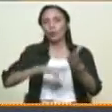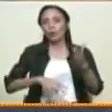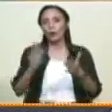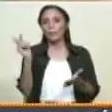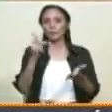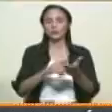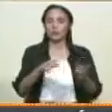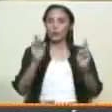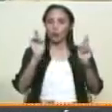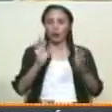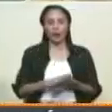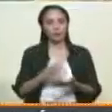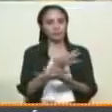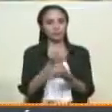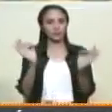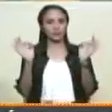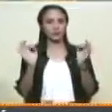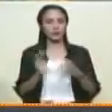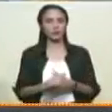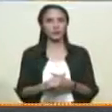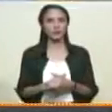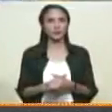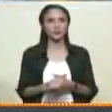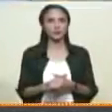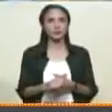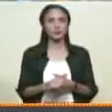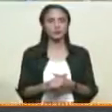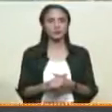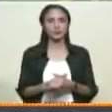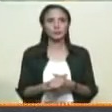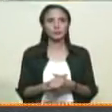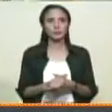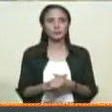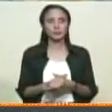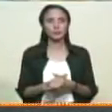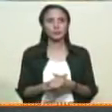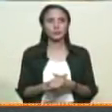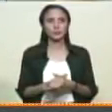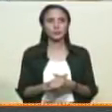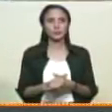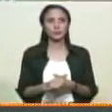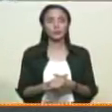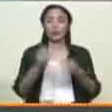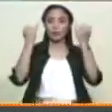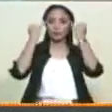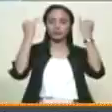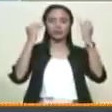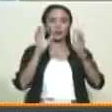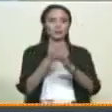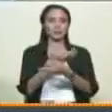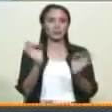Me parece perfecto. Esa inteligencia es, mira, en verdad, suprema.